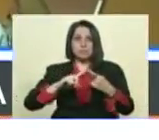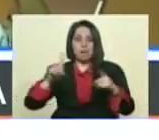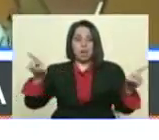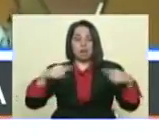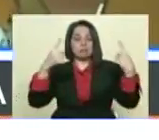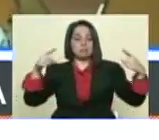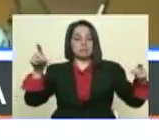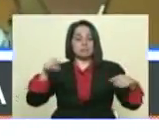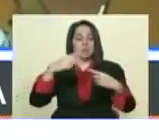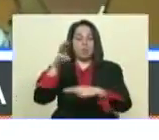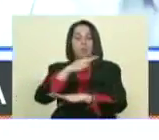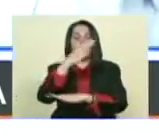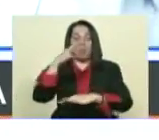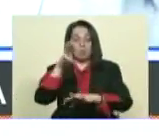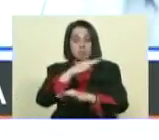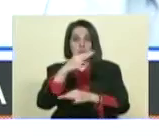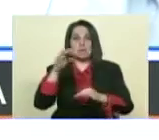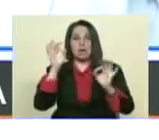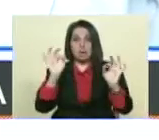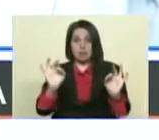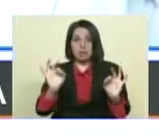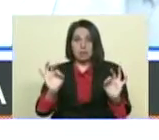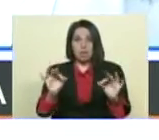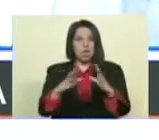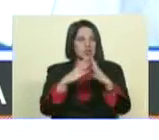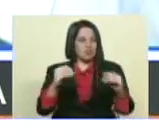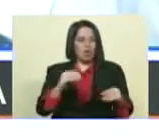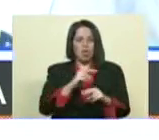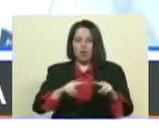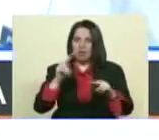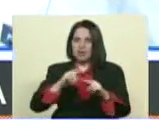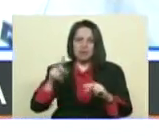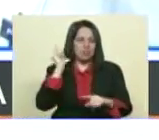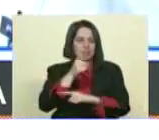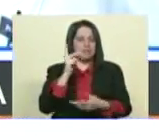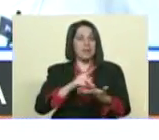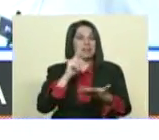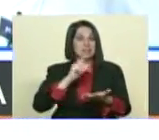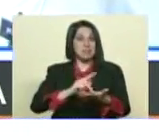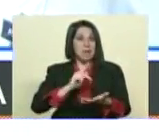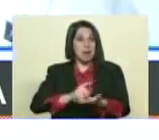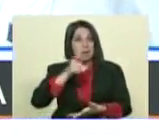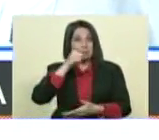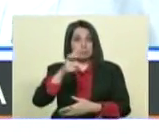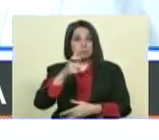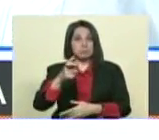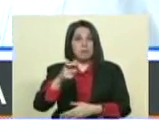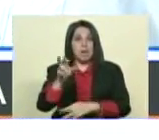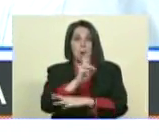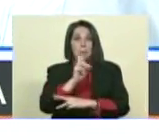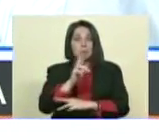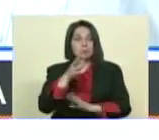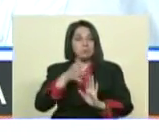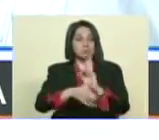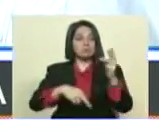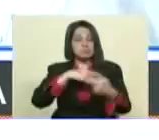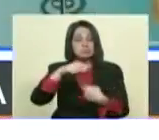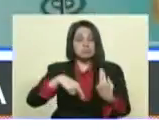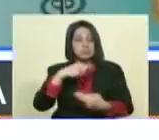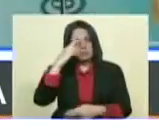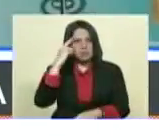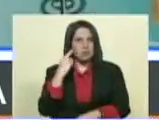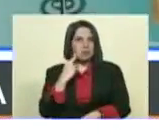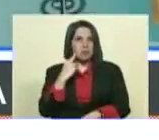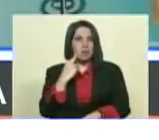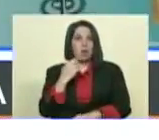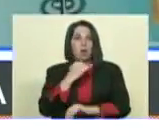Sinfónica Juvenil, es decir, un sistema donde estén protegidos por toda la fuerza de la Revolución Bolivariana. Y finalmente, presidente,